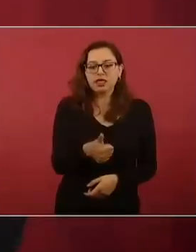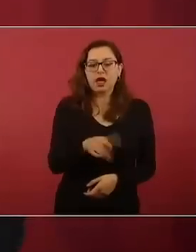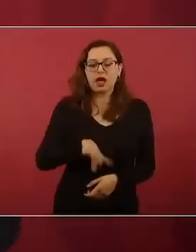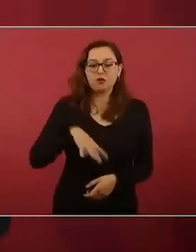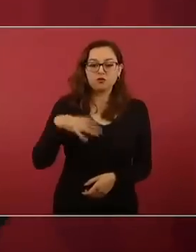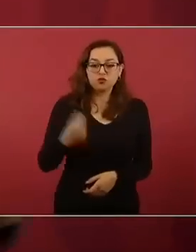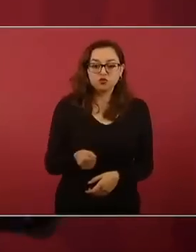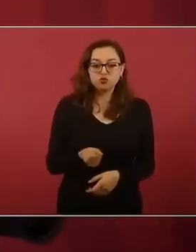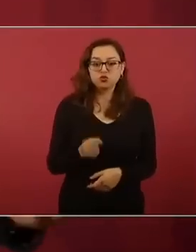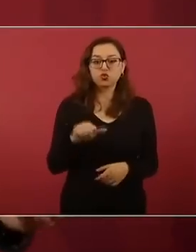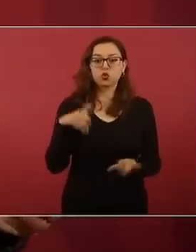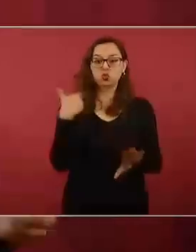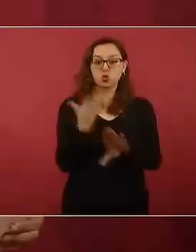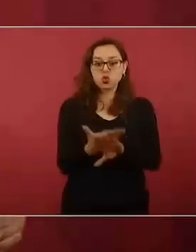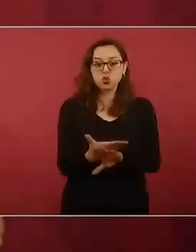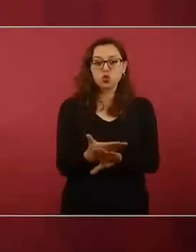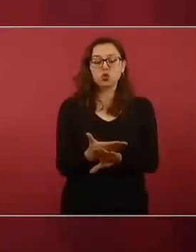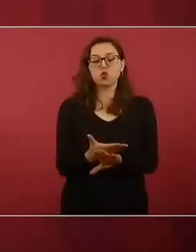que se cometen